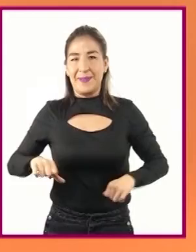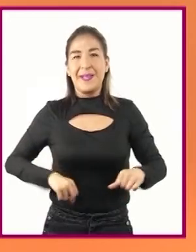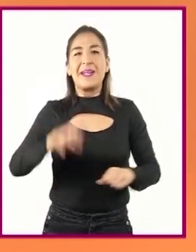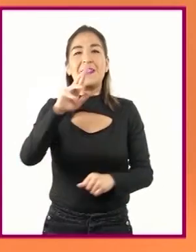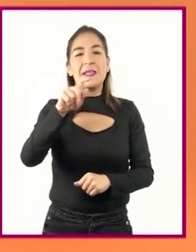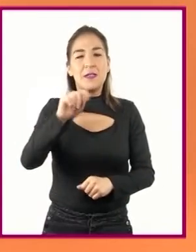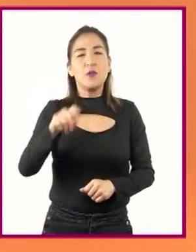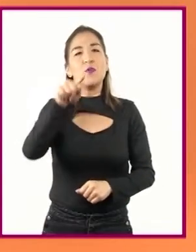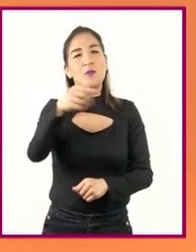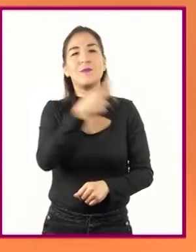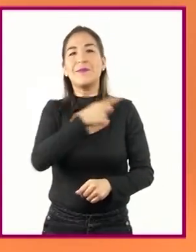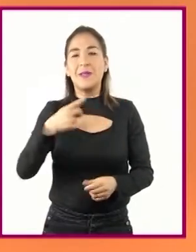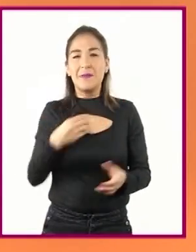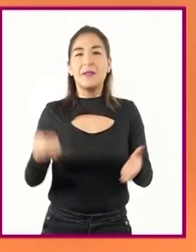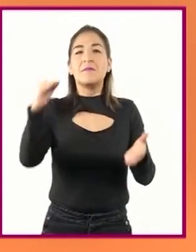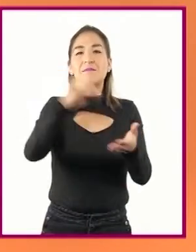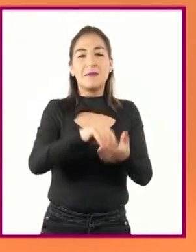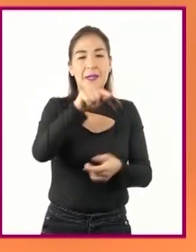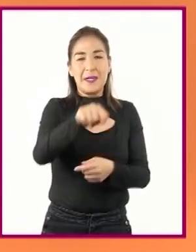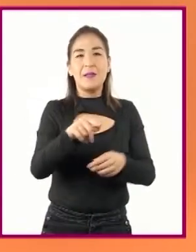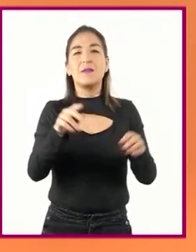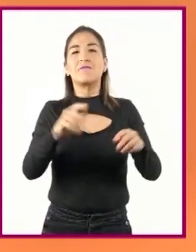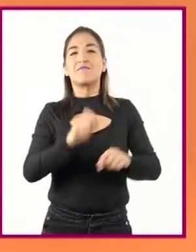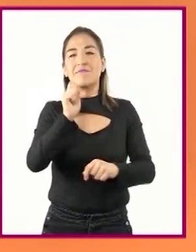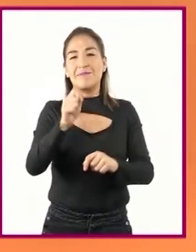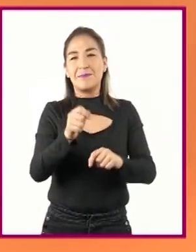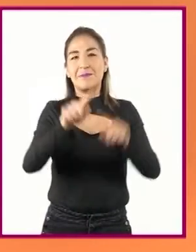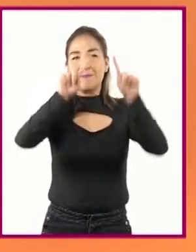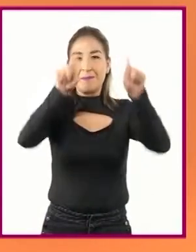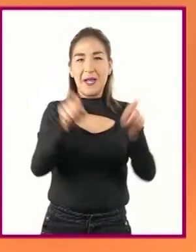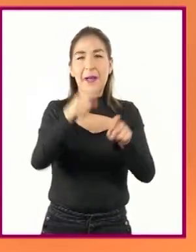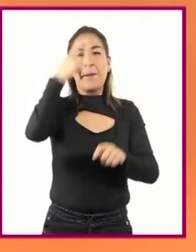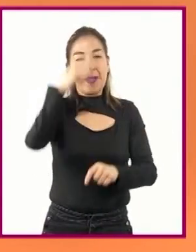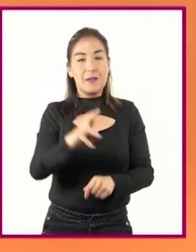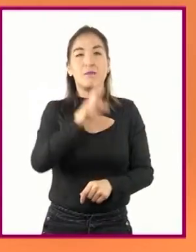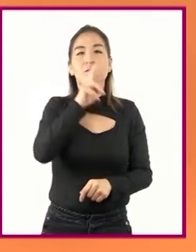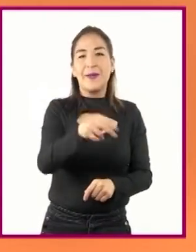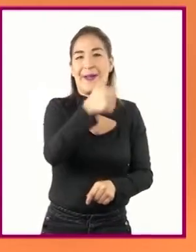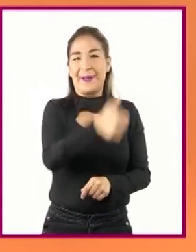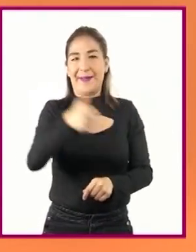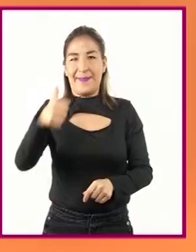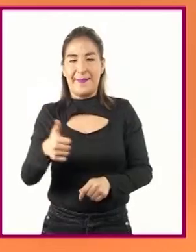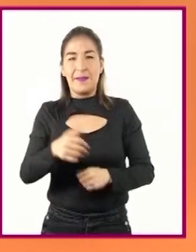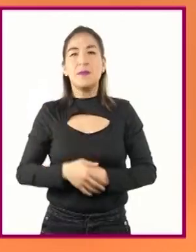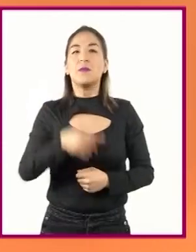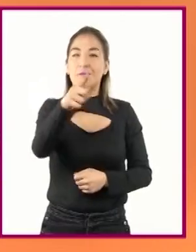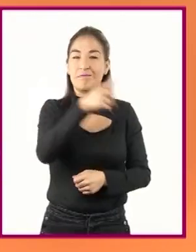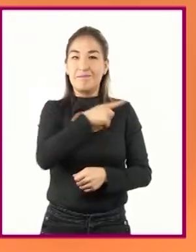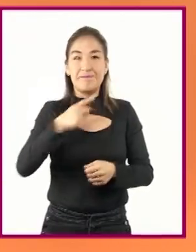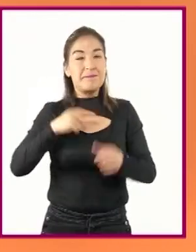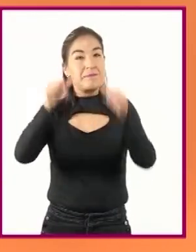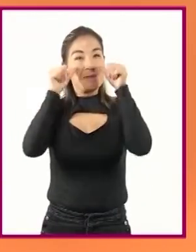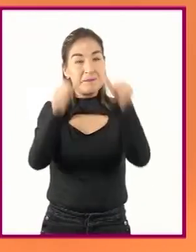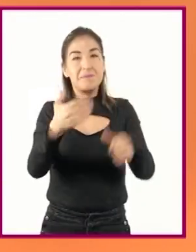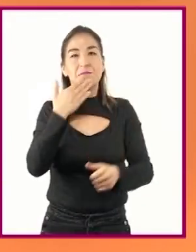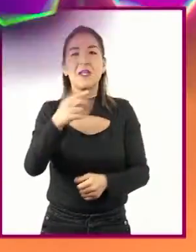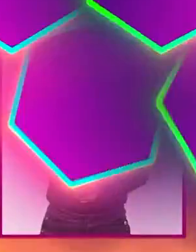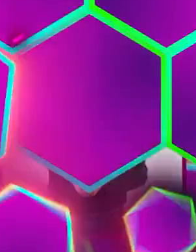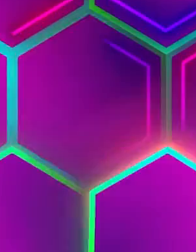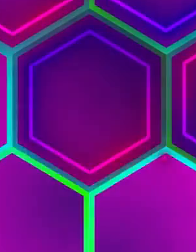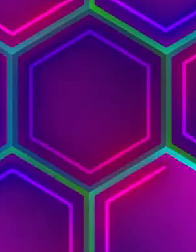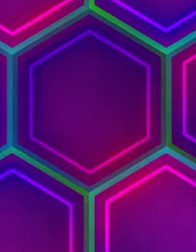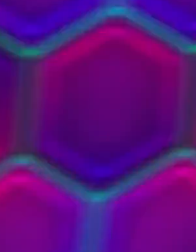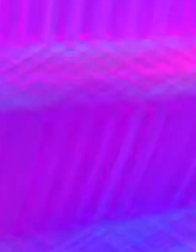en el que tendrán que colocar un par de paréntesis para obtener el resultado dado en cada caso. Pongan mucha atención y anoten